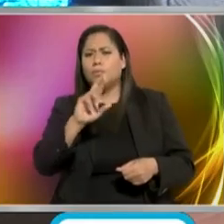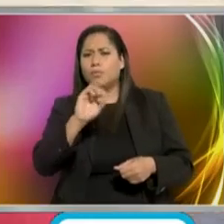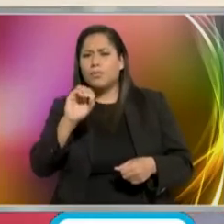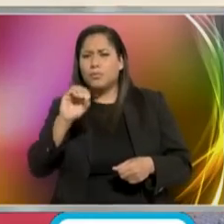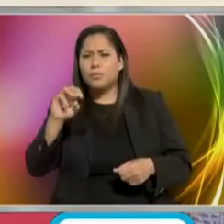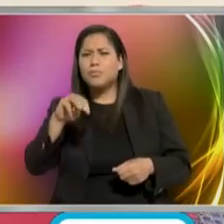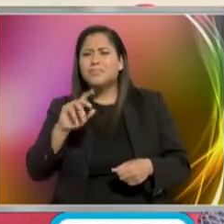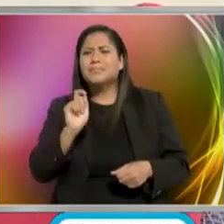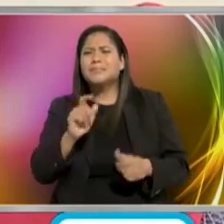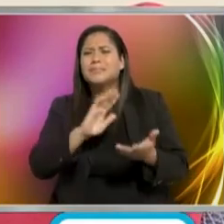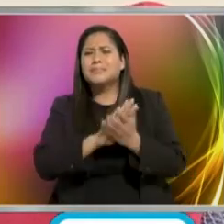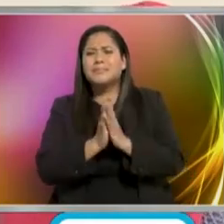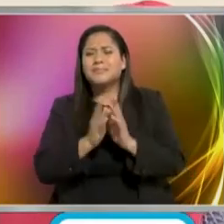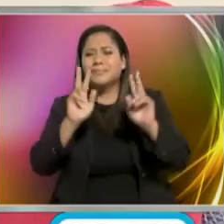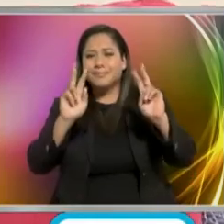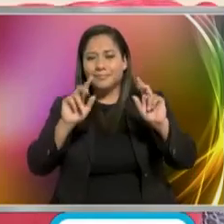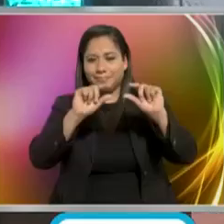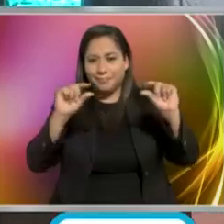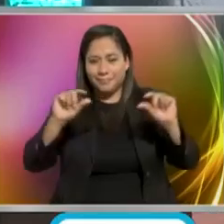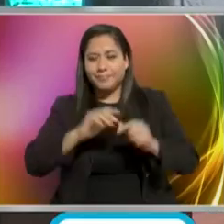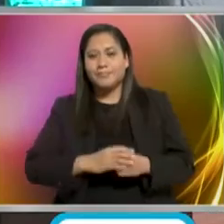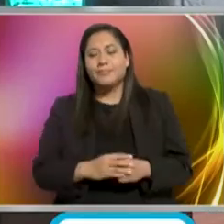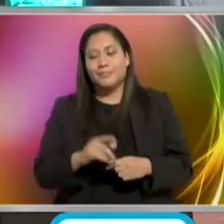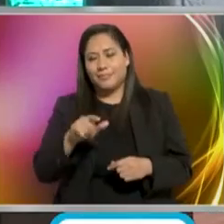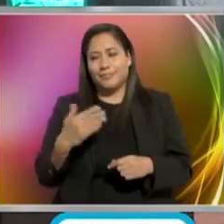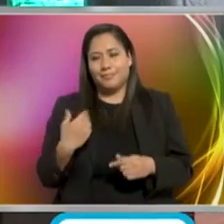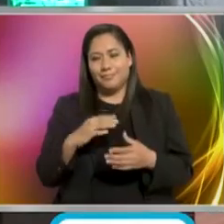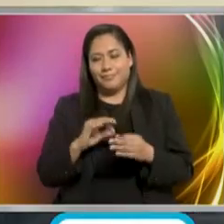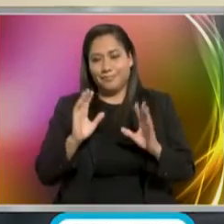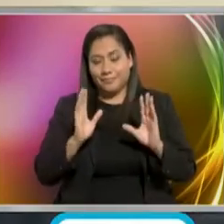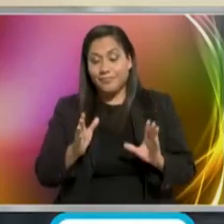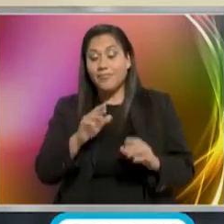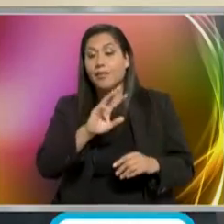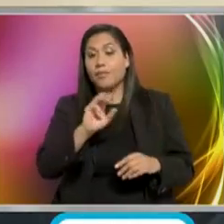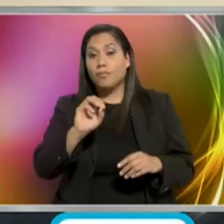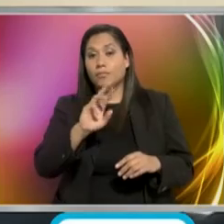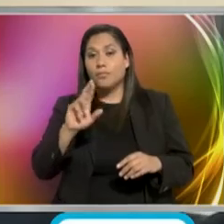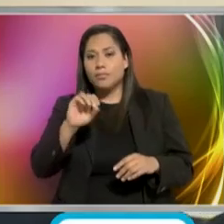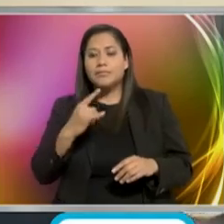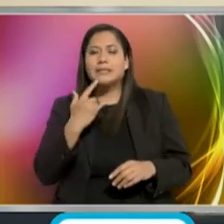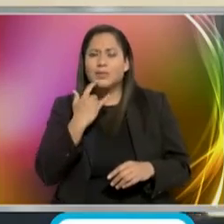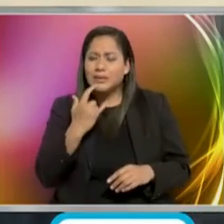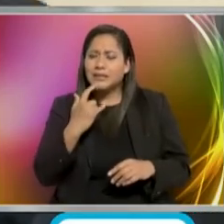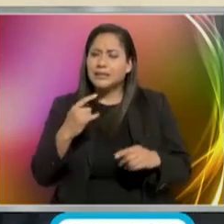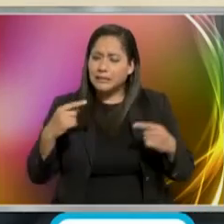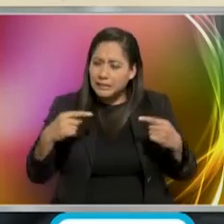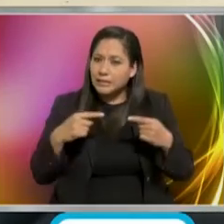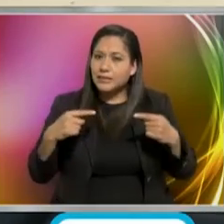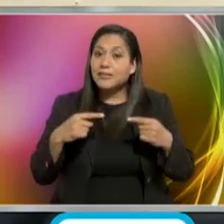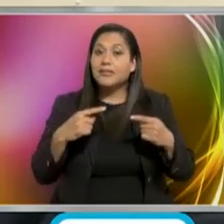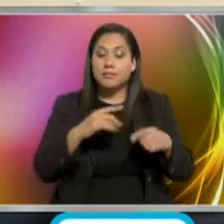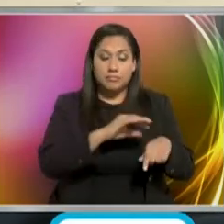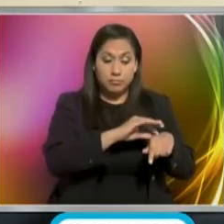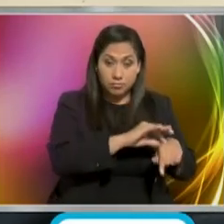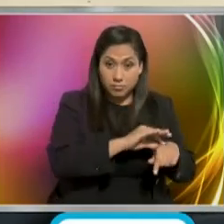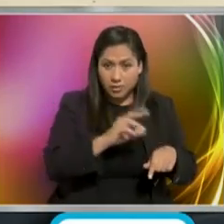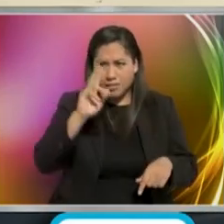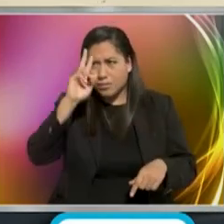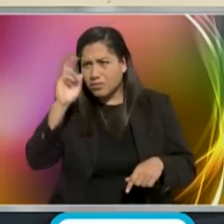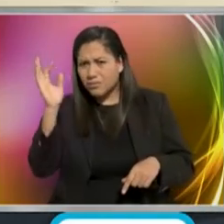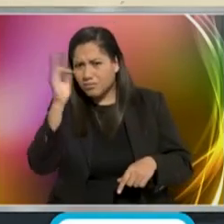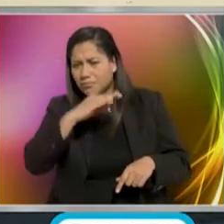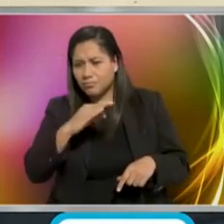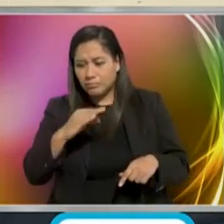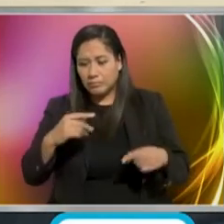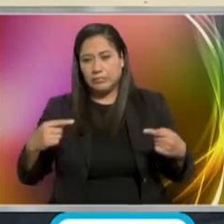Room? Bueno, como lo dijiste ahorita, War Room es una lucha encarnizada entre la realidad y la fantasía,